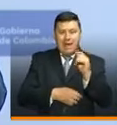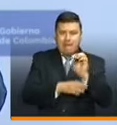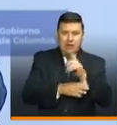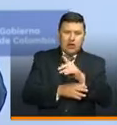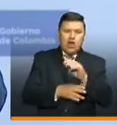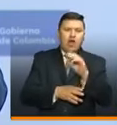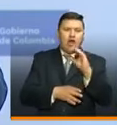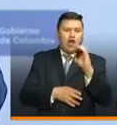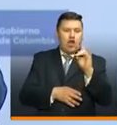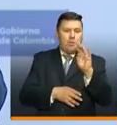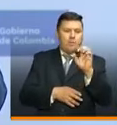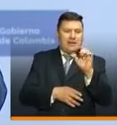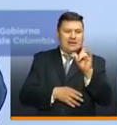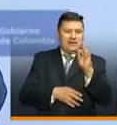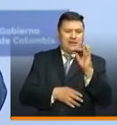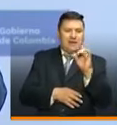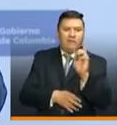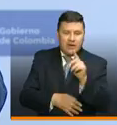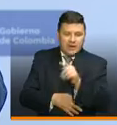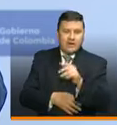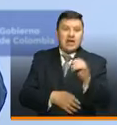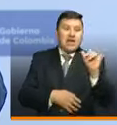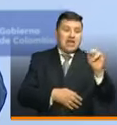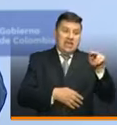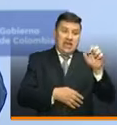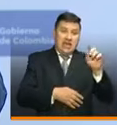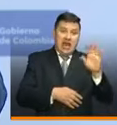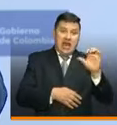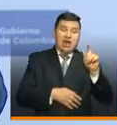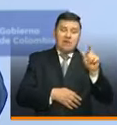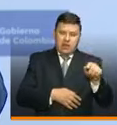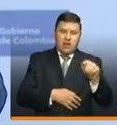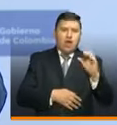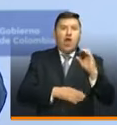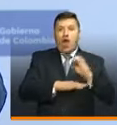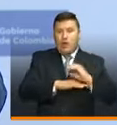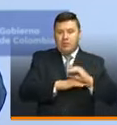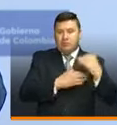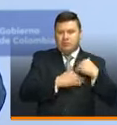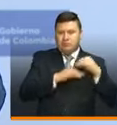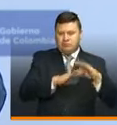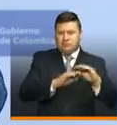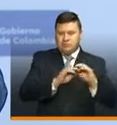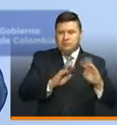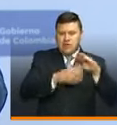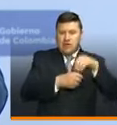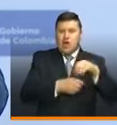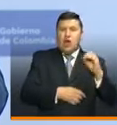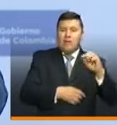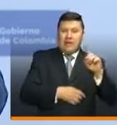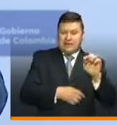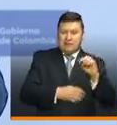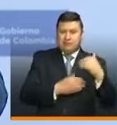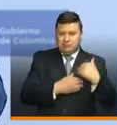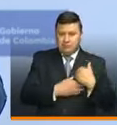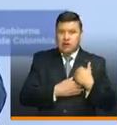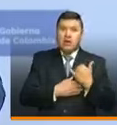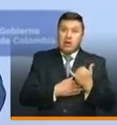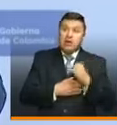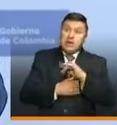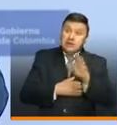Makers Colombia, y finalmente Gina Tambini de la OPS, representante de la OPS, y ahí pasaremos a la sección